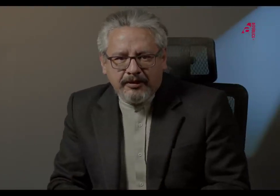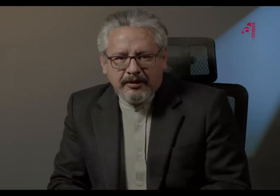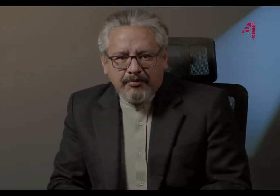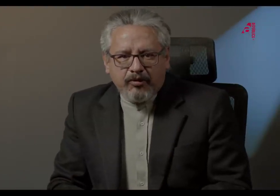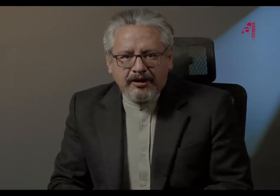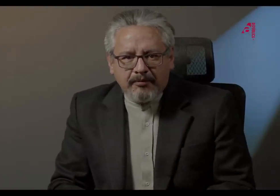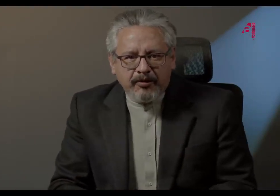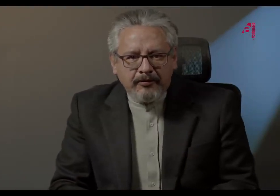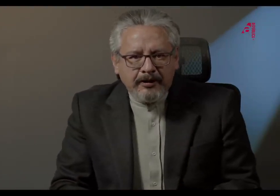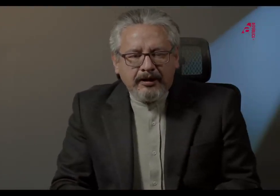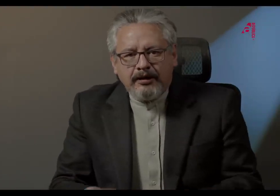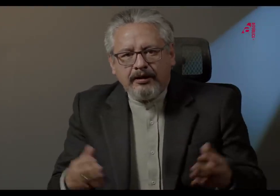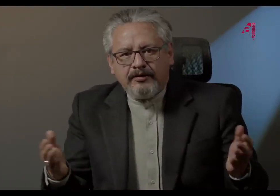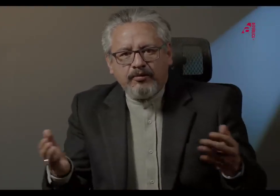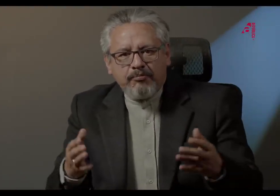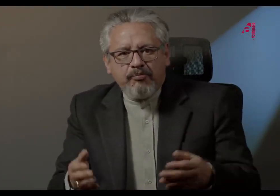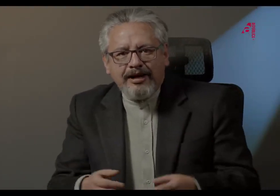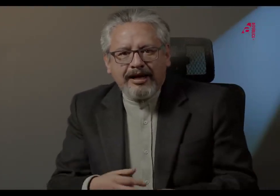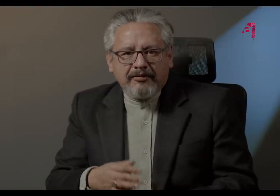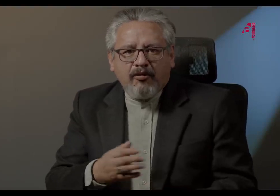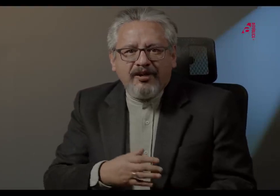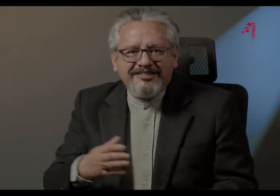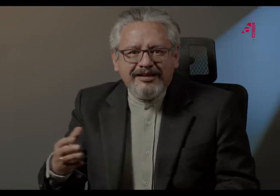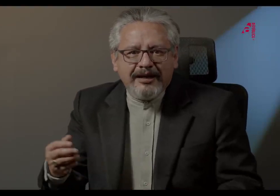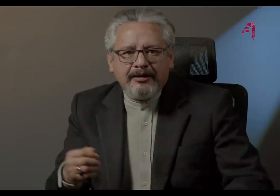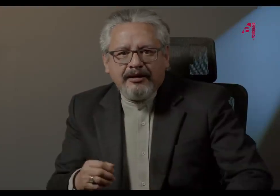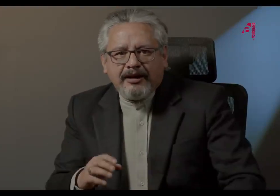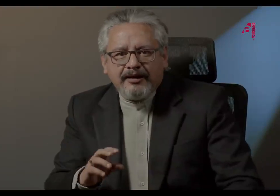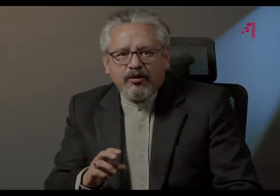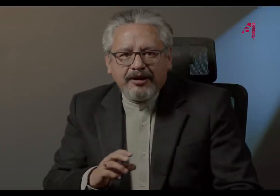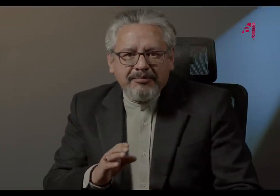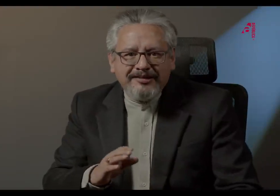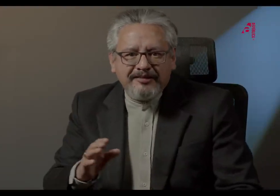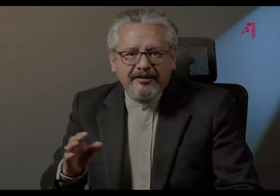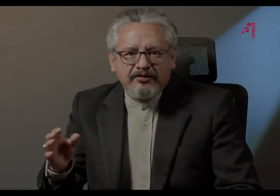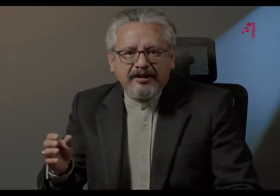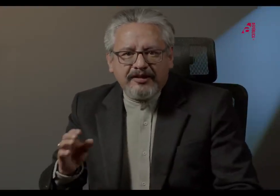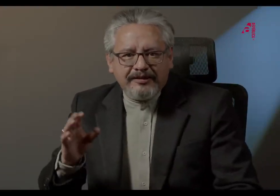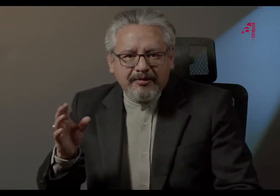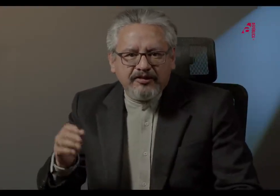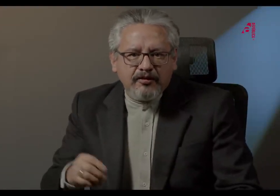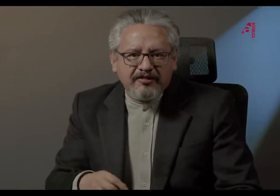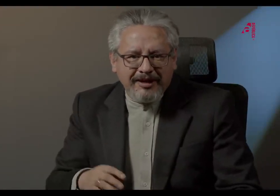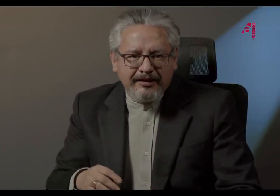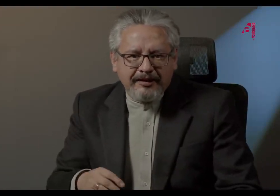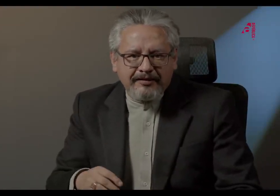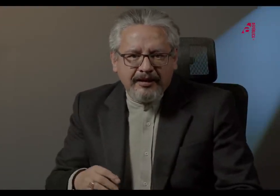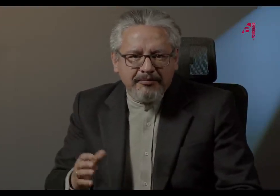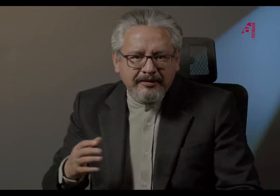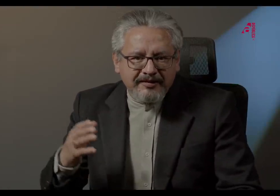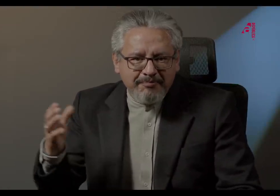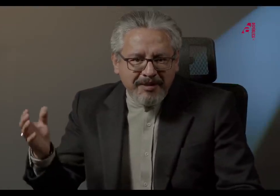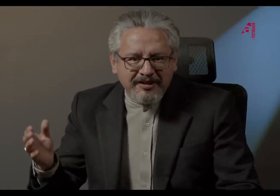ofreciendo. Por ejemplo, el Seguro Popular ofrecía alrededor de 1.603 intervenciones